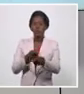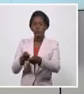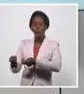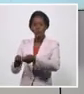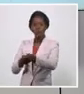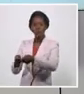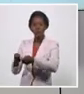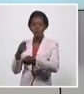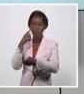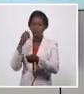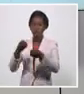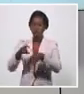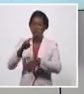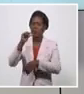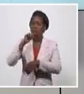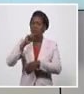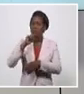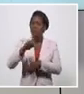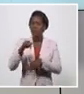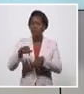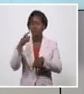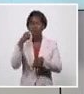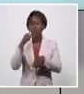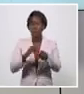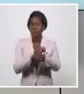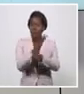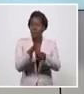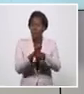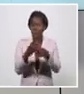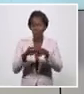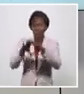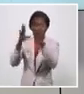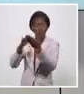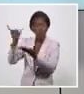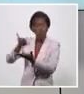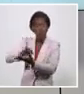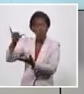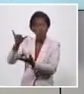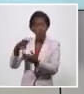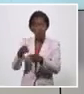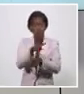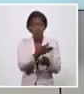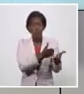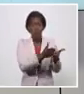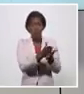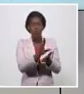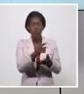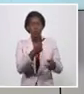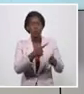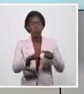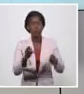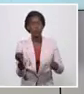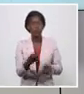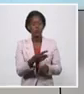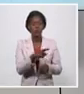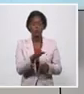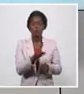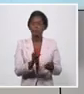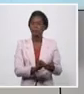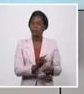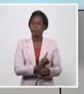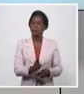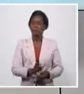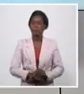carencias y una pandemia que nos somete a los de aquí, pero muchísimo más a los de allá, es cuando menos un acto